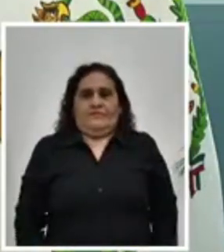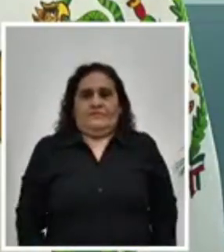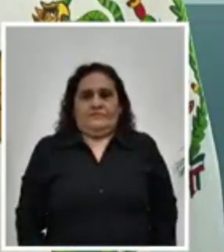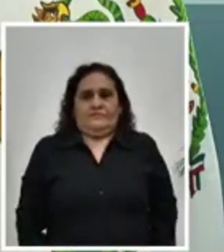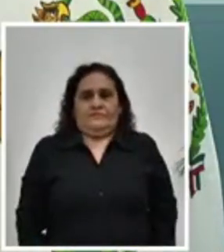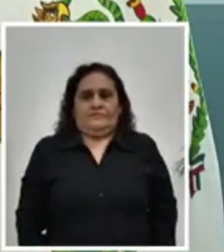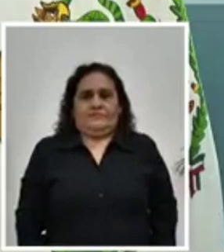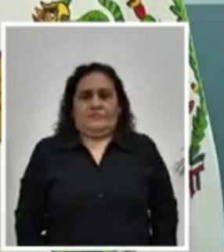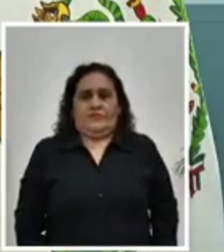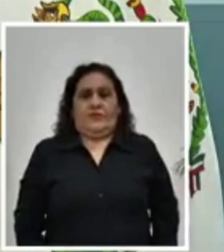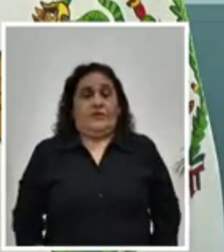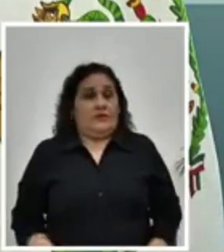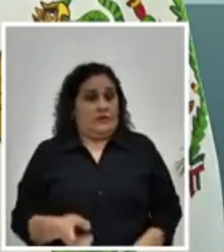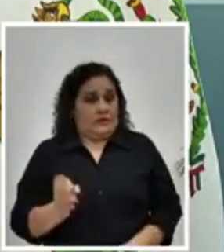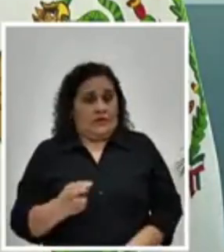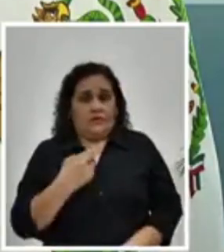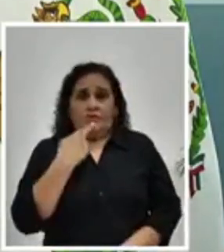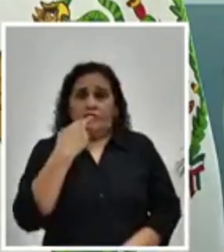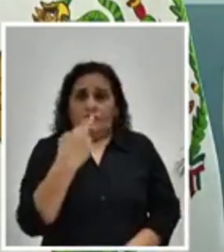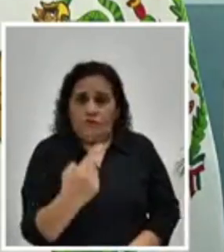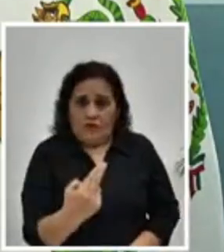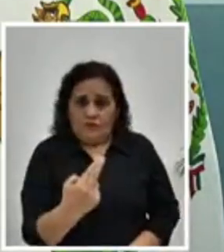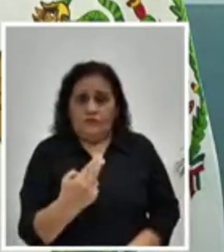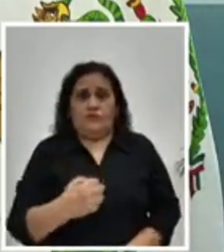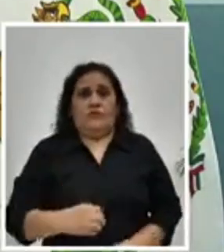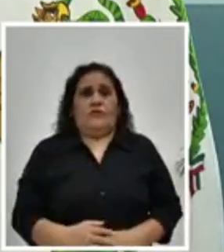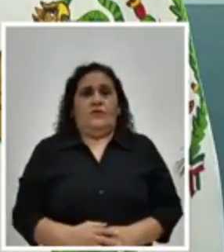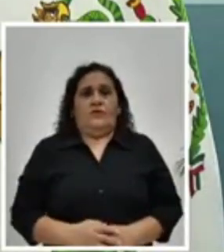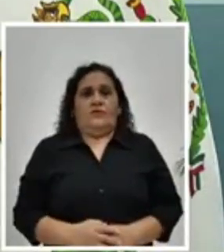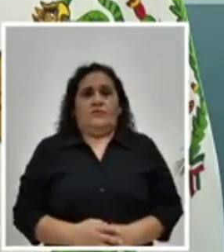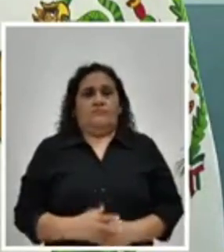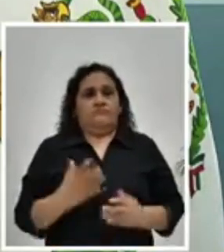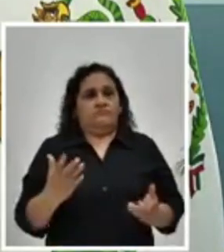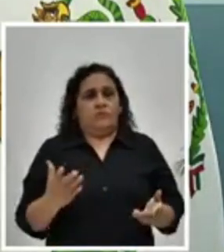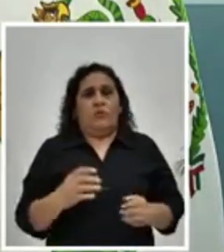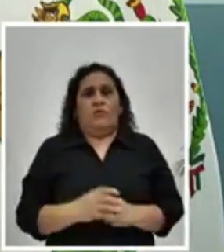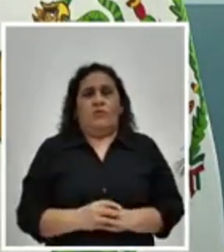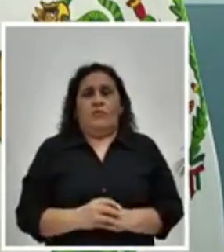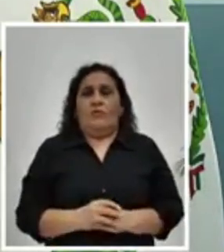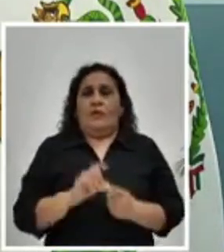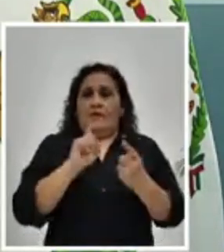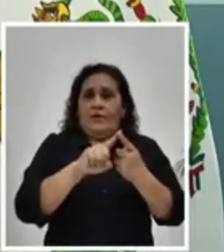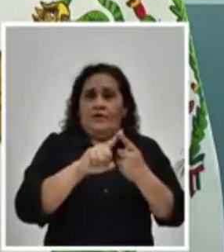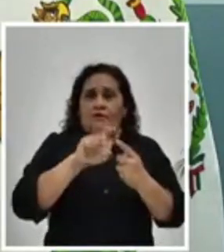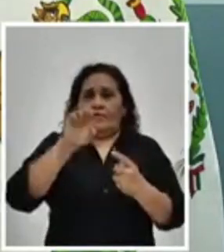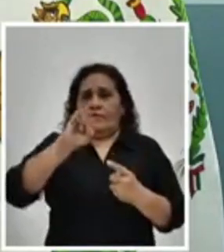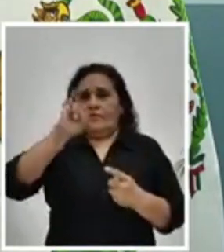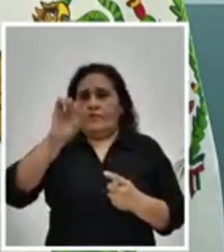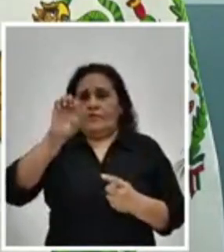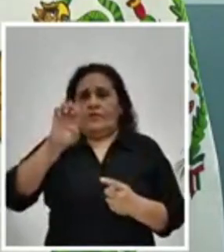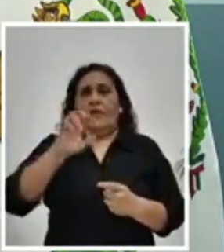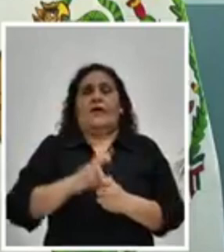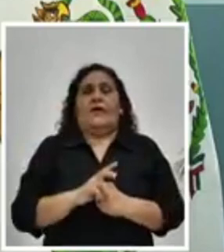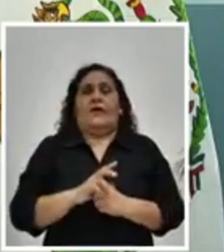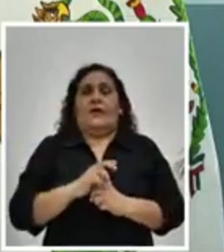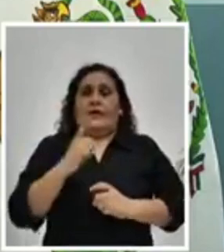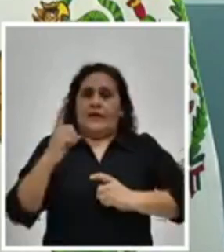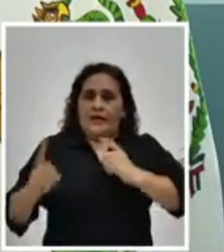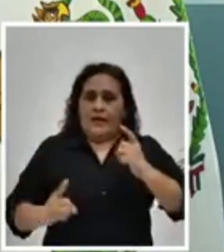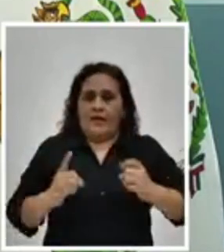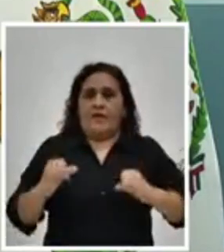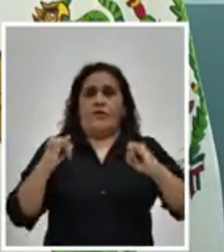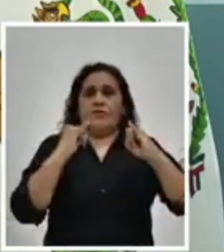Dentro de nuestros resultados alcanzados, como el eje número uno, que es el desarrollo institucional basado en los